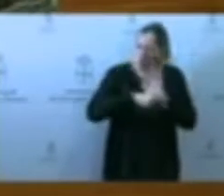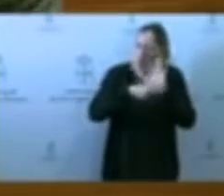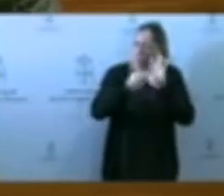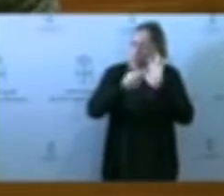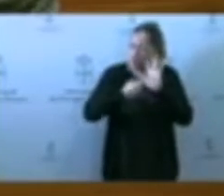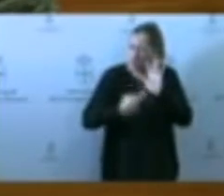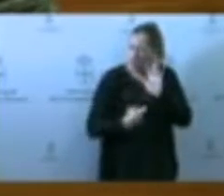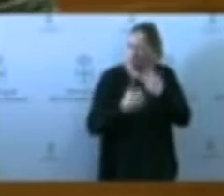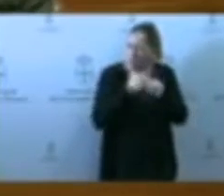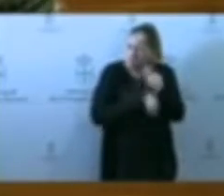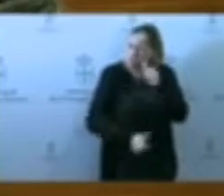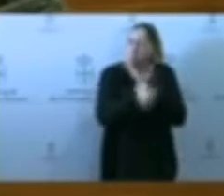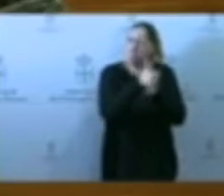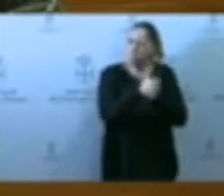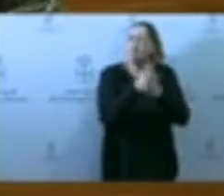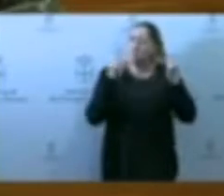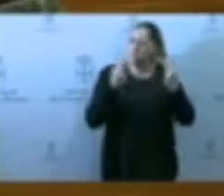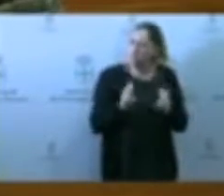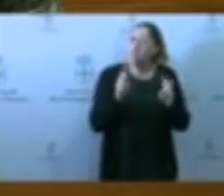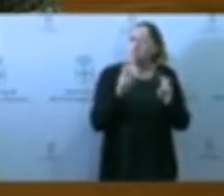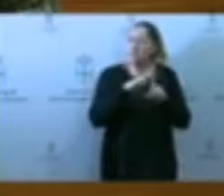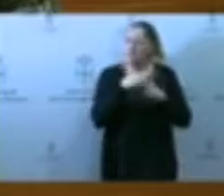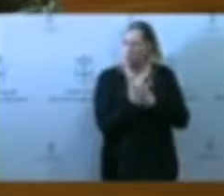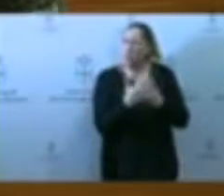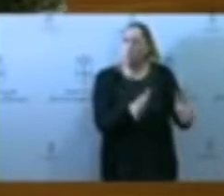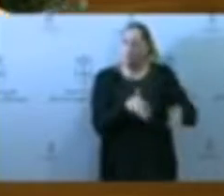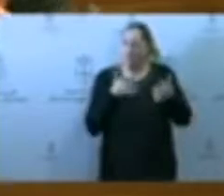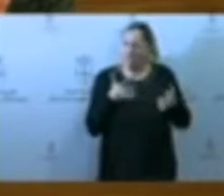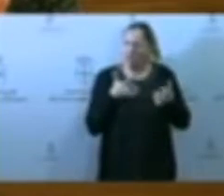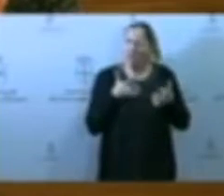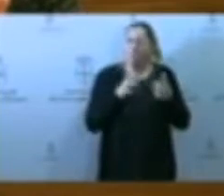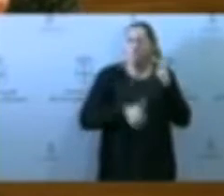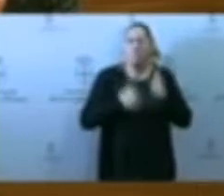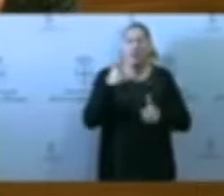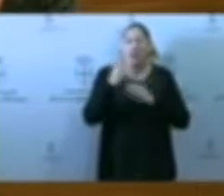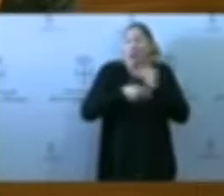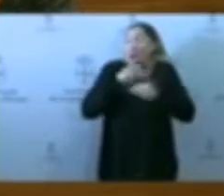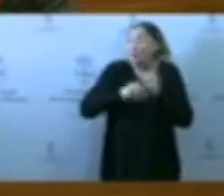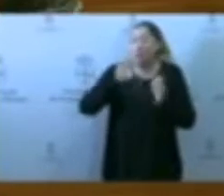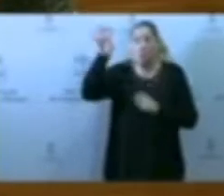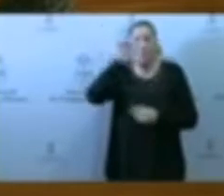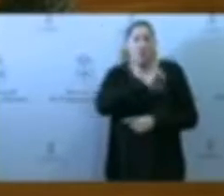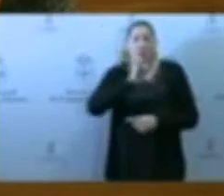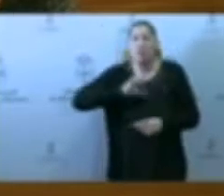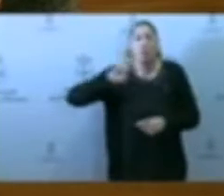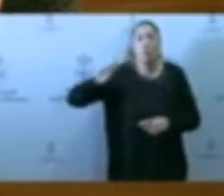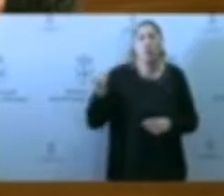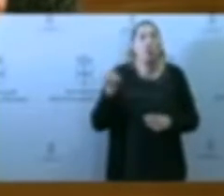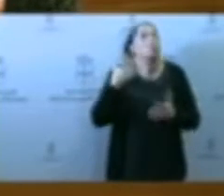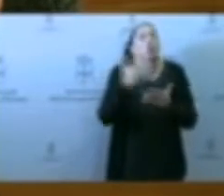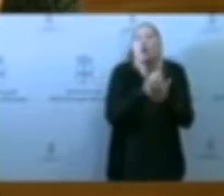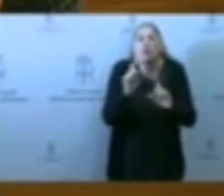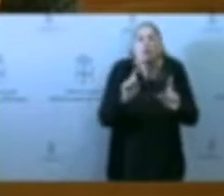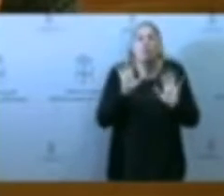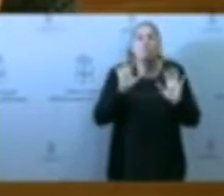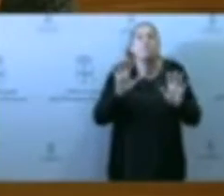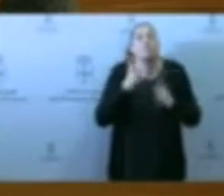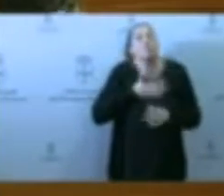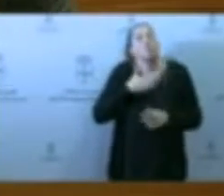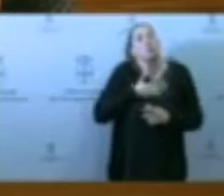coloquen también en este tema en una situación ventajosa, al igual que lo hacen otras comunidades autónomas. No todas, pero desde luego